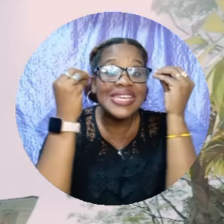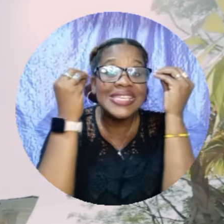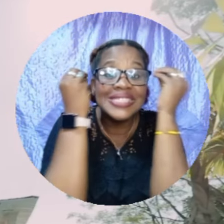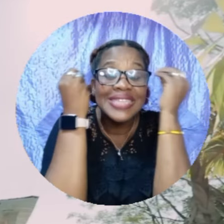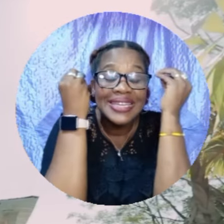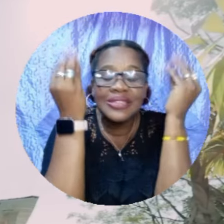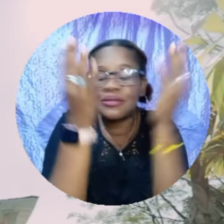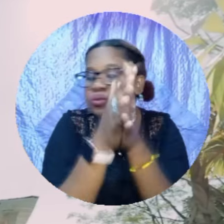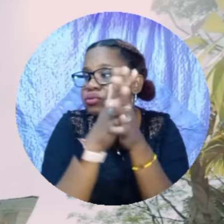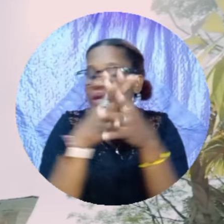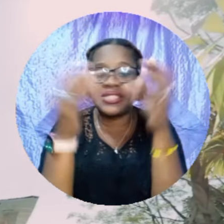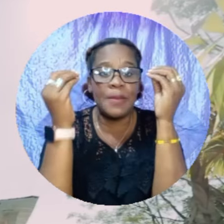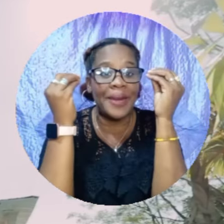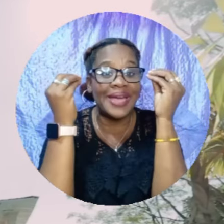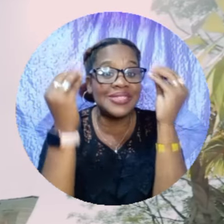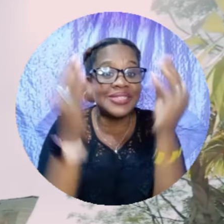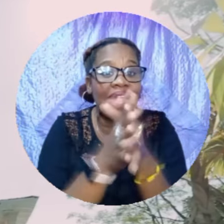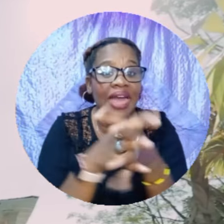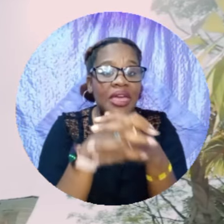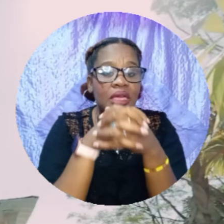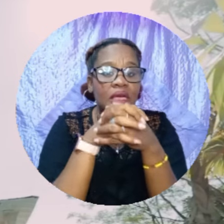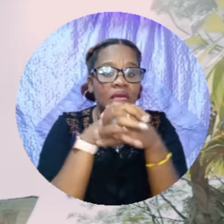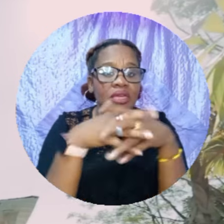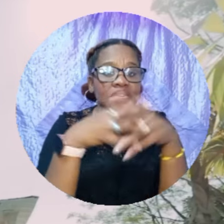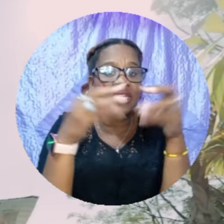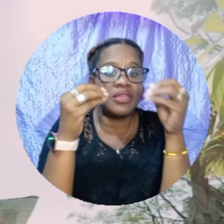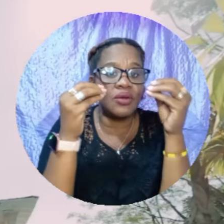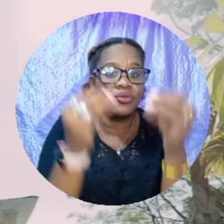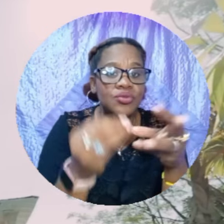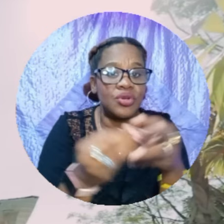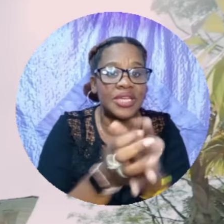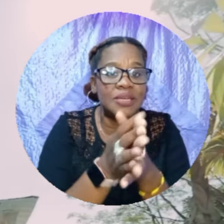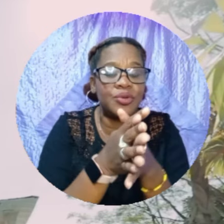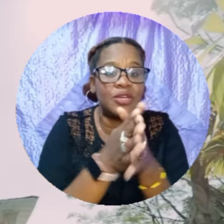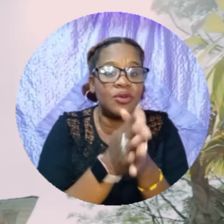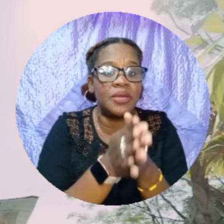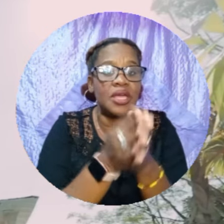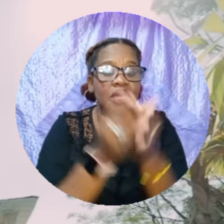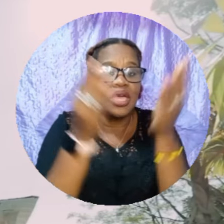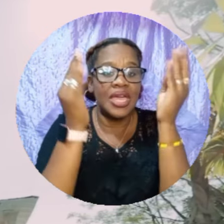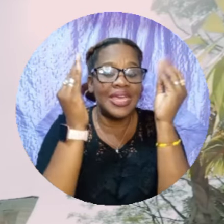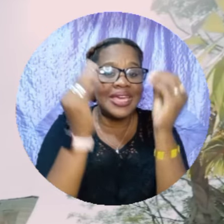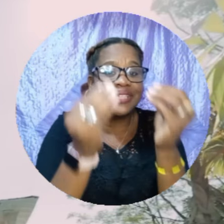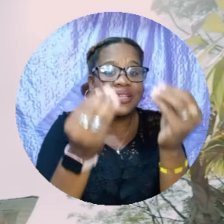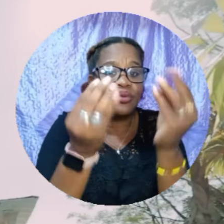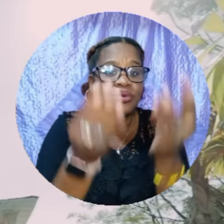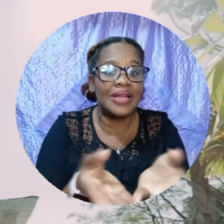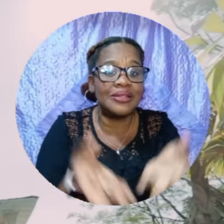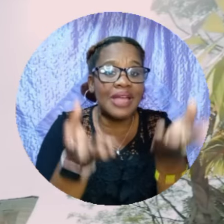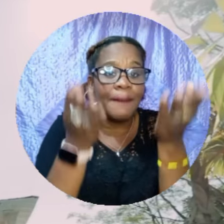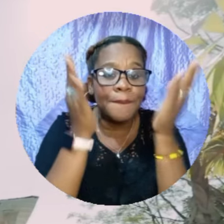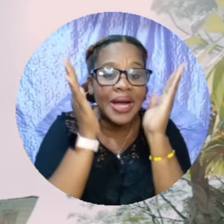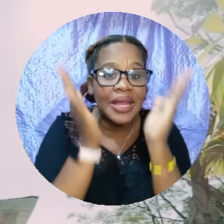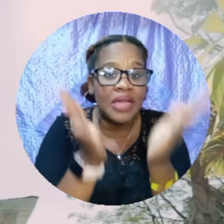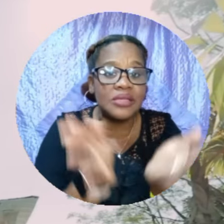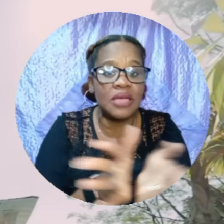miren ese paisaje y esta construcción hecha por el hombre. En ese lugar